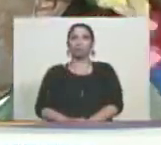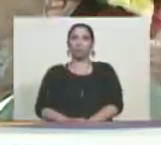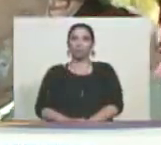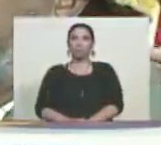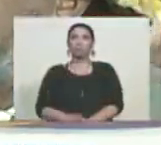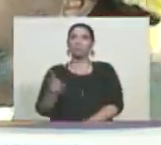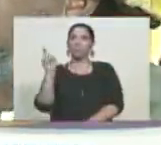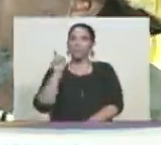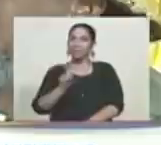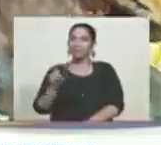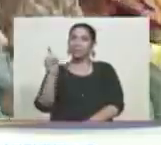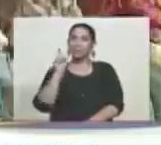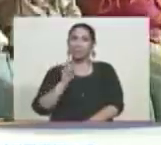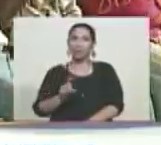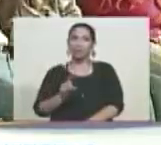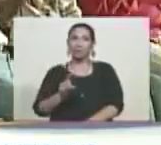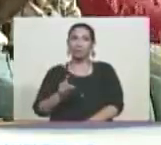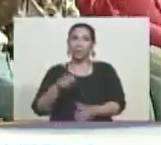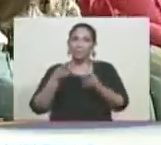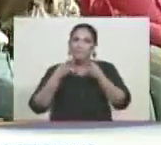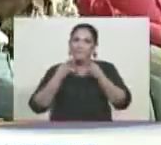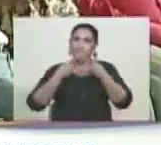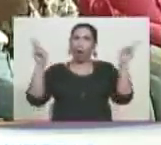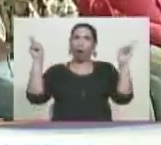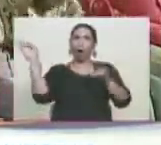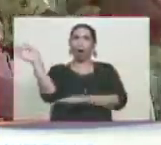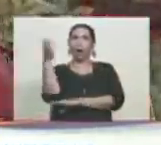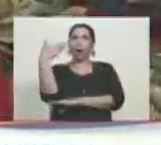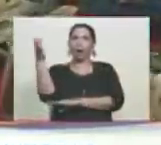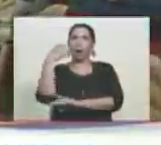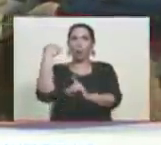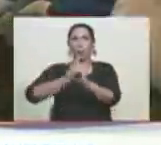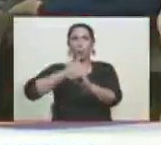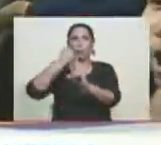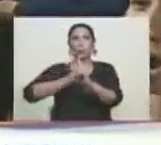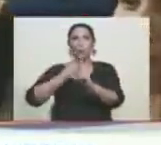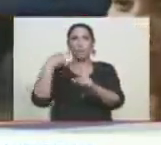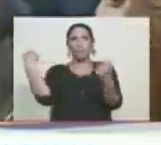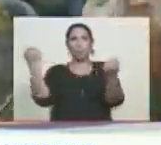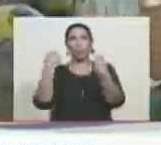la necesidad de levantar las banderas de la lucha popular.